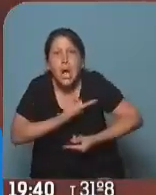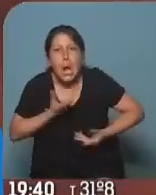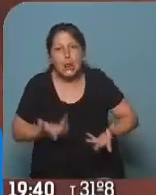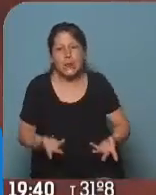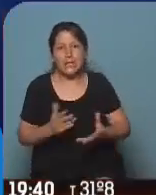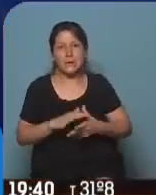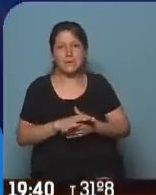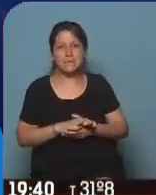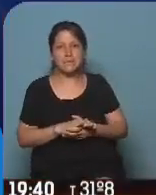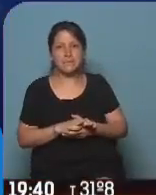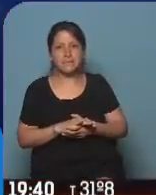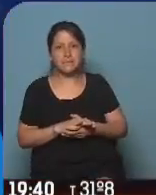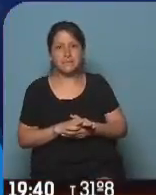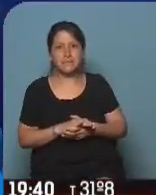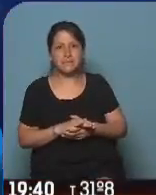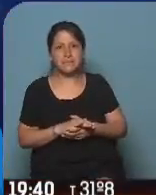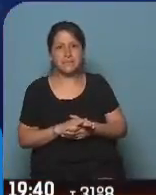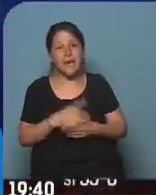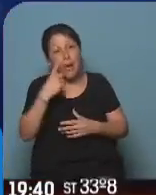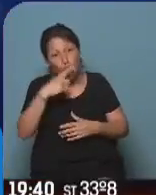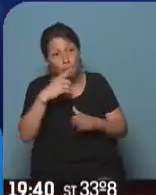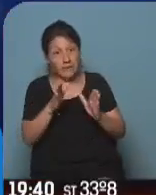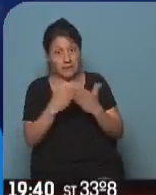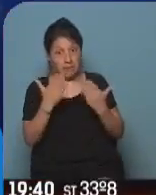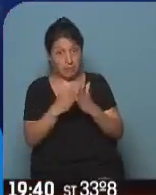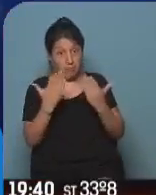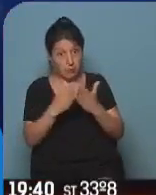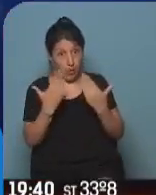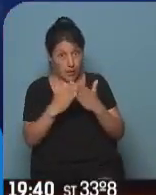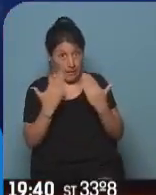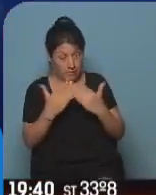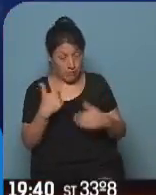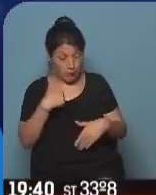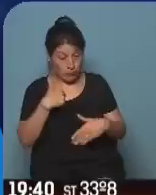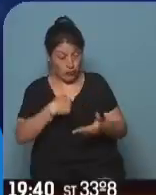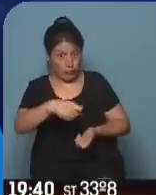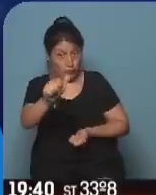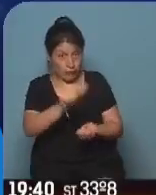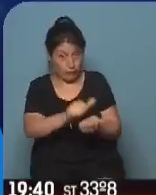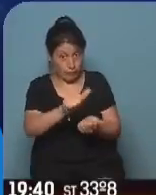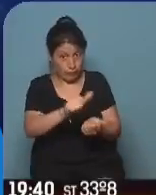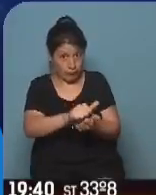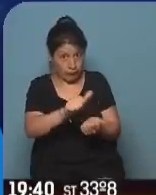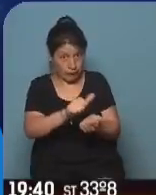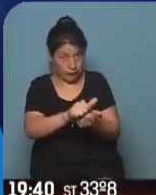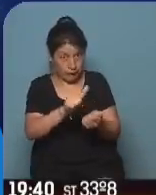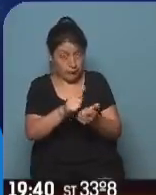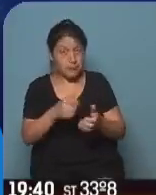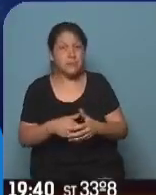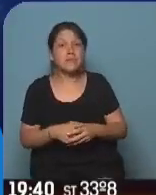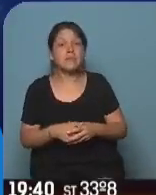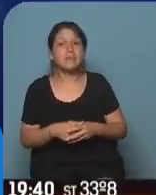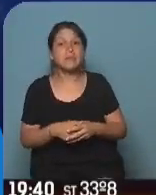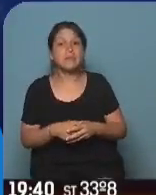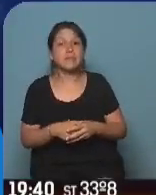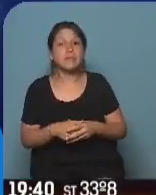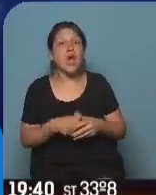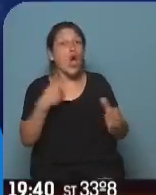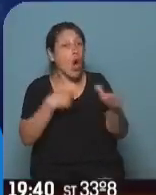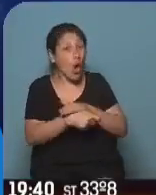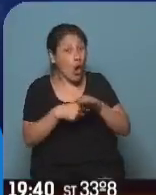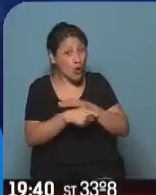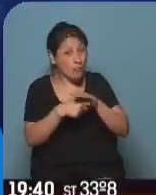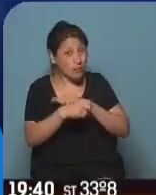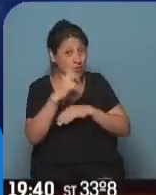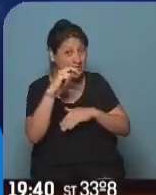and Caicos. Lo explicaba en el último libro que salió a los 2 meses en la década enterrada de la asunción de Macri. La corrupción ha tenido